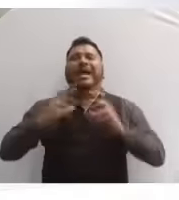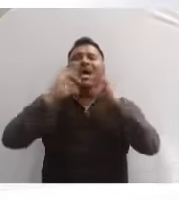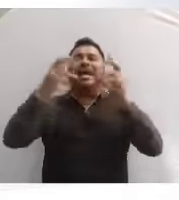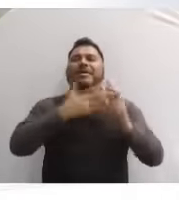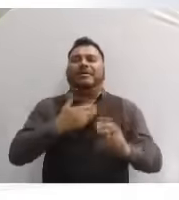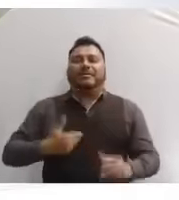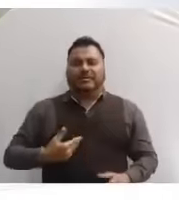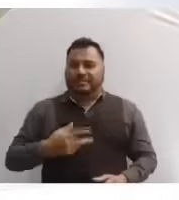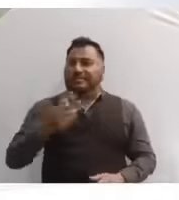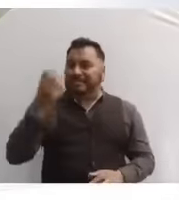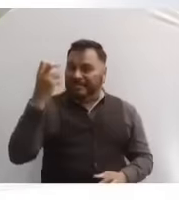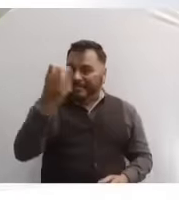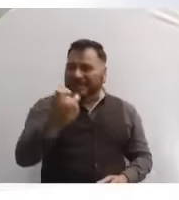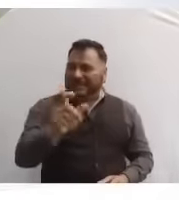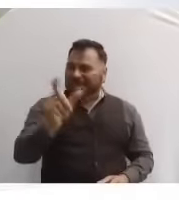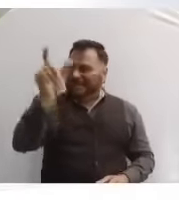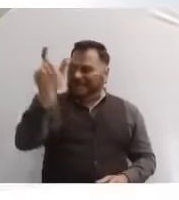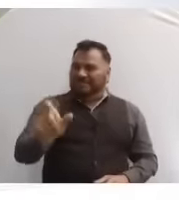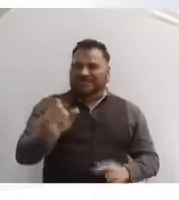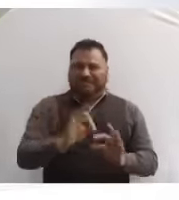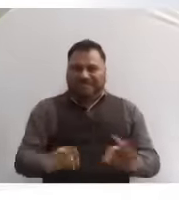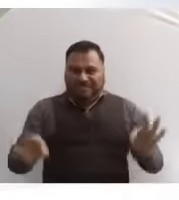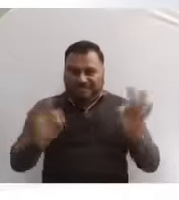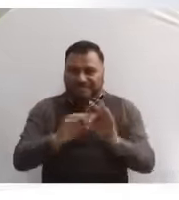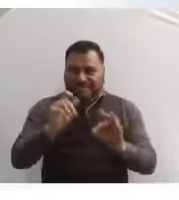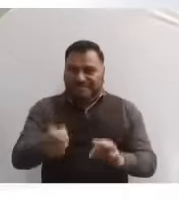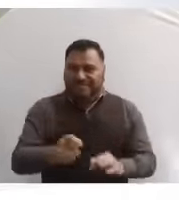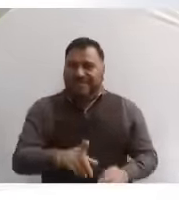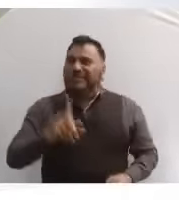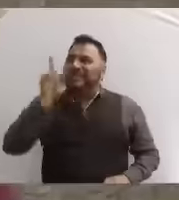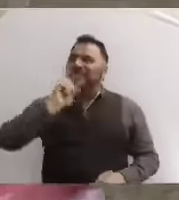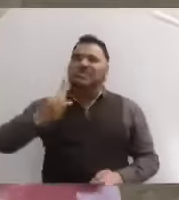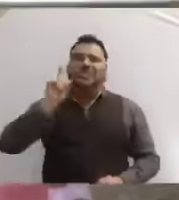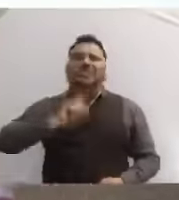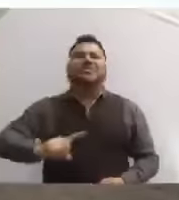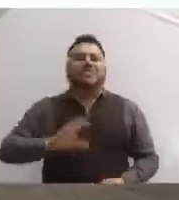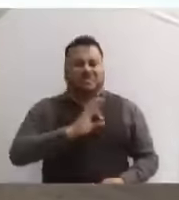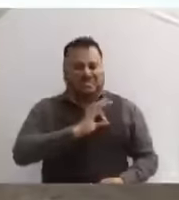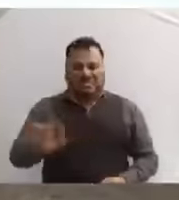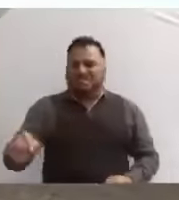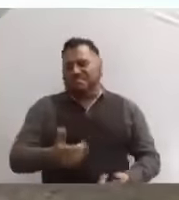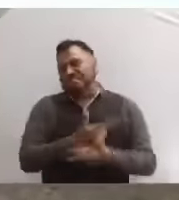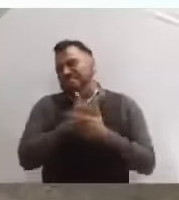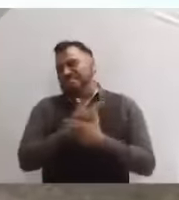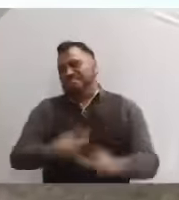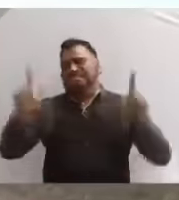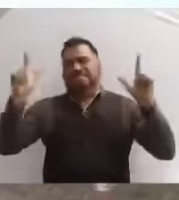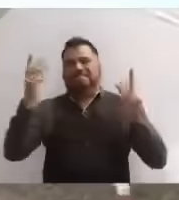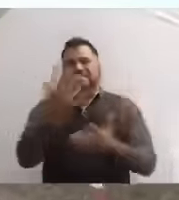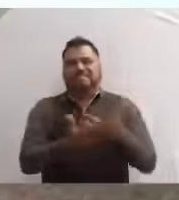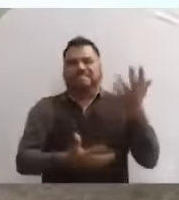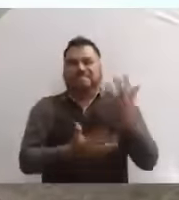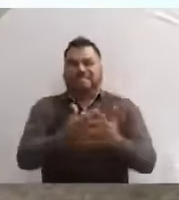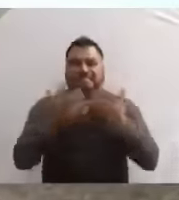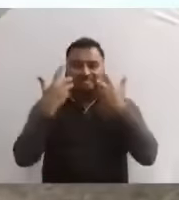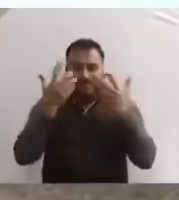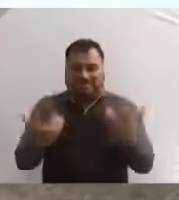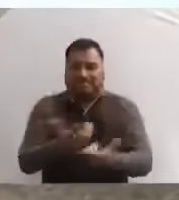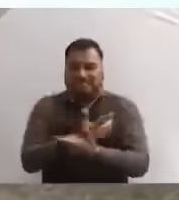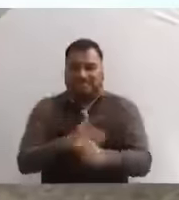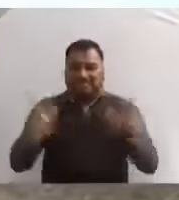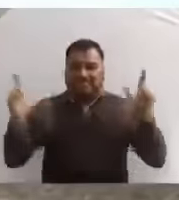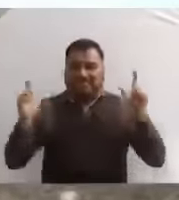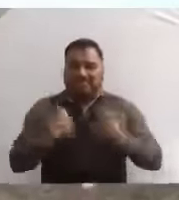Es un símbolo de que las mujeres podemos ser lo que queramos ser. Que